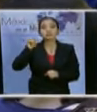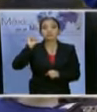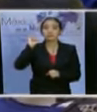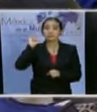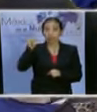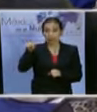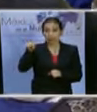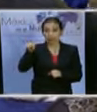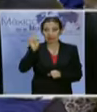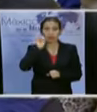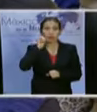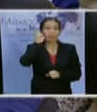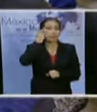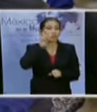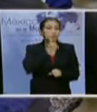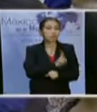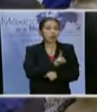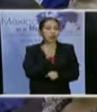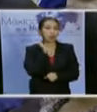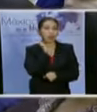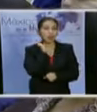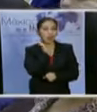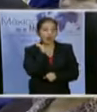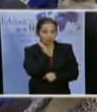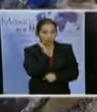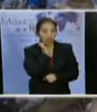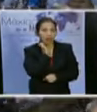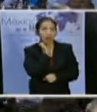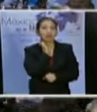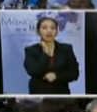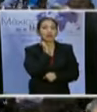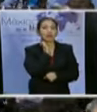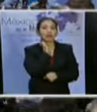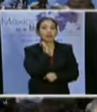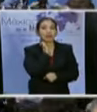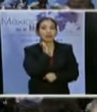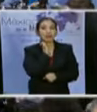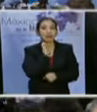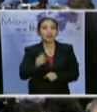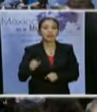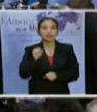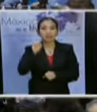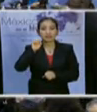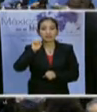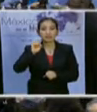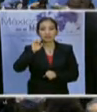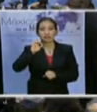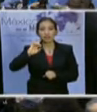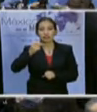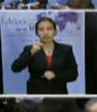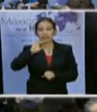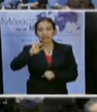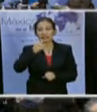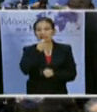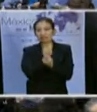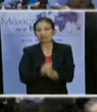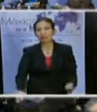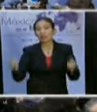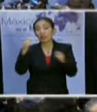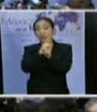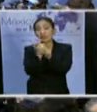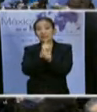Ella es directora ejecutiva de Save the Children México. Es